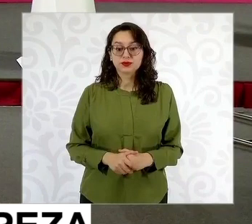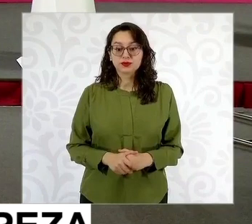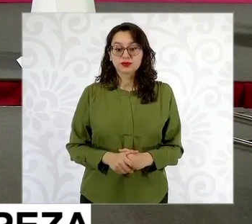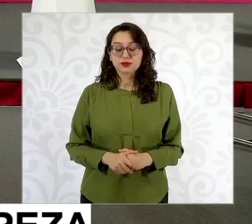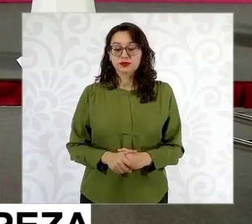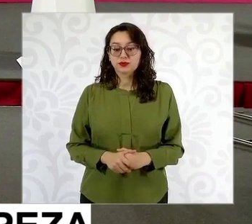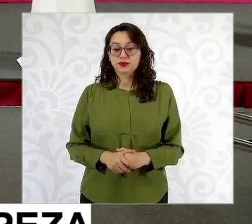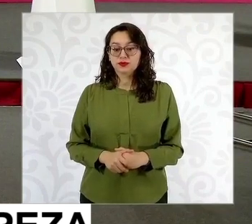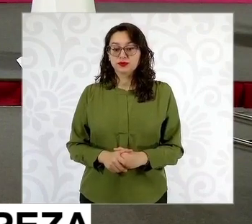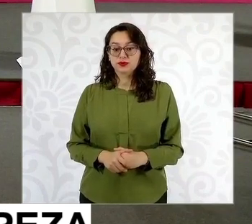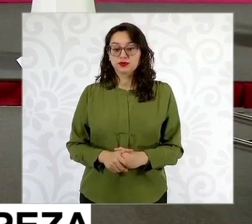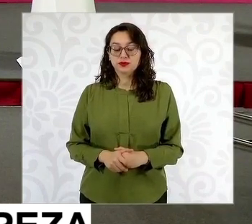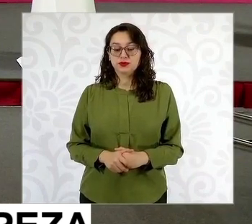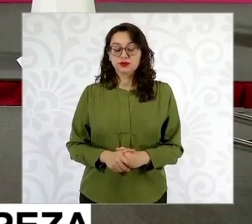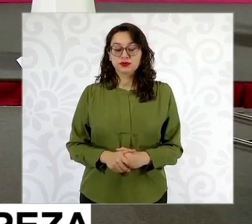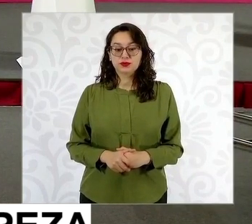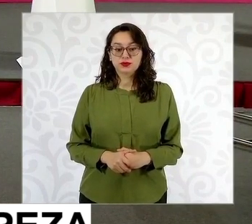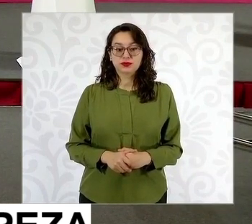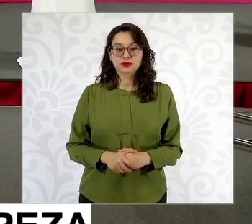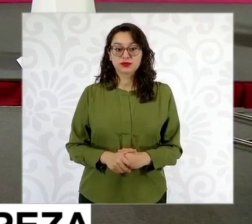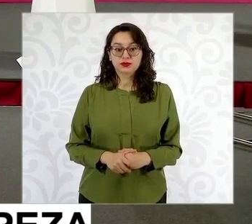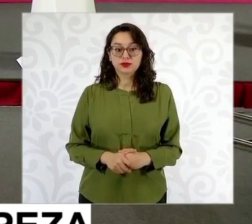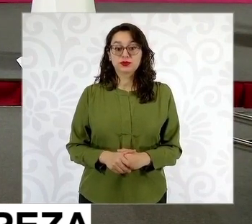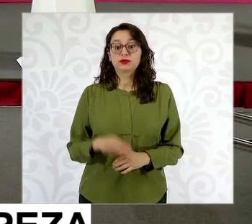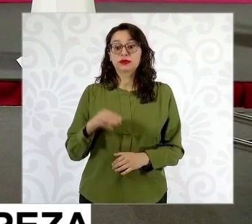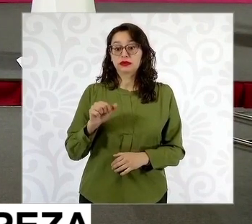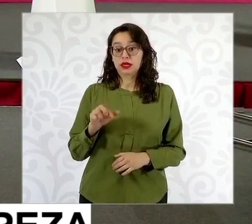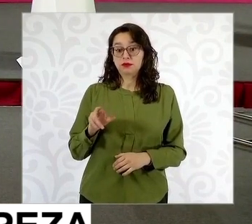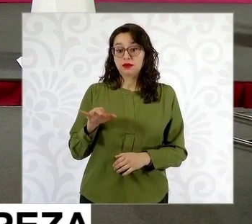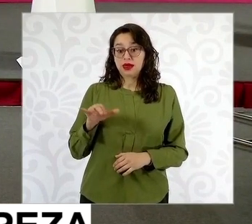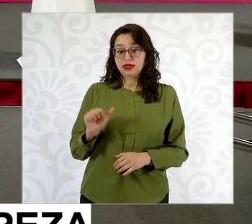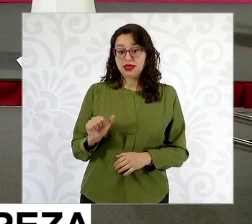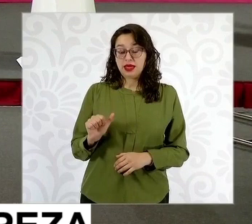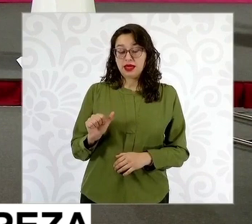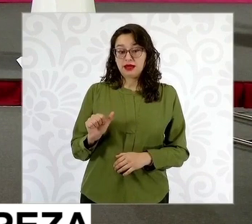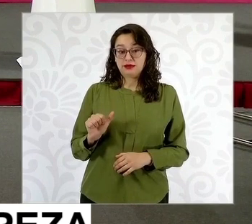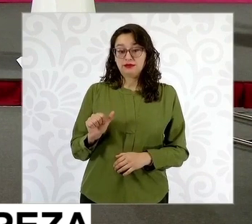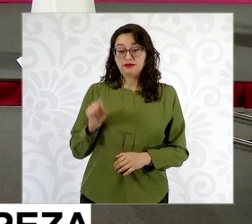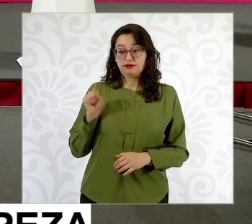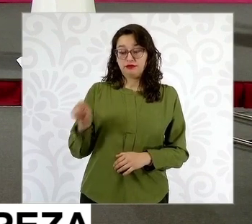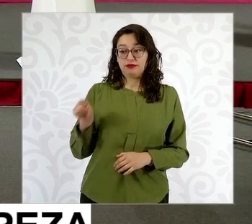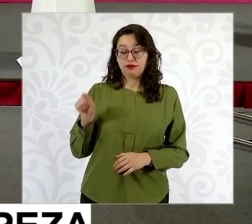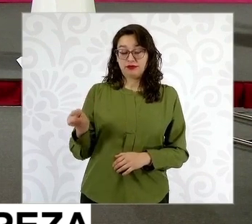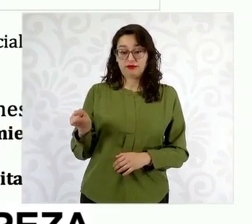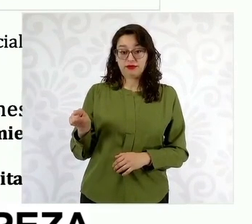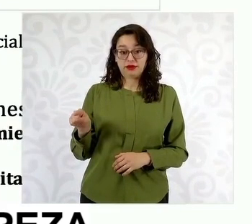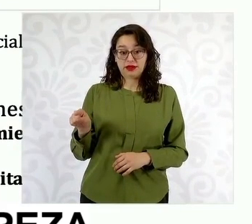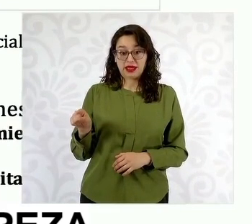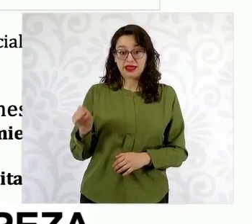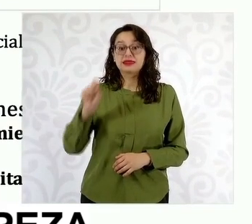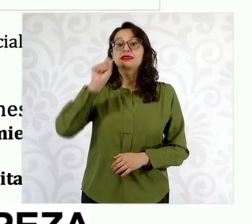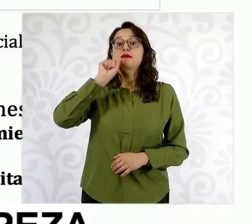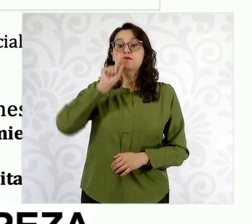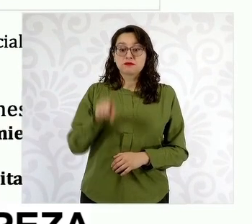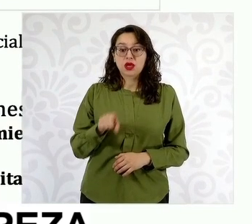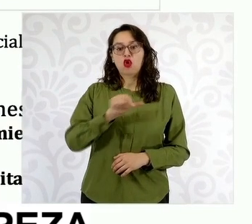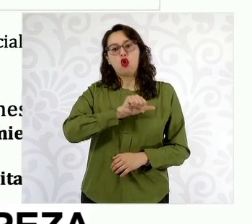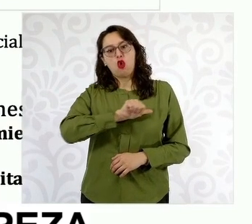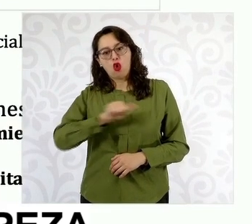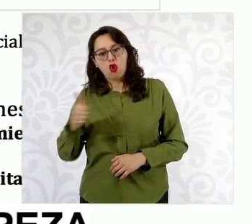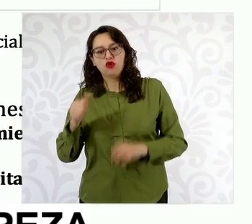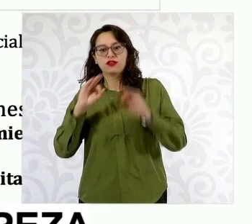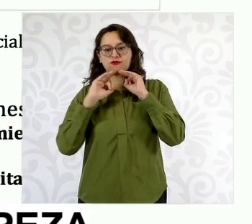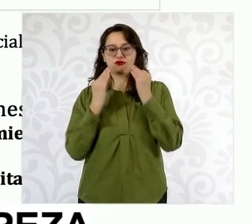Bueno, por si fuera poco, María N ha participado en el esquema